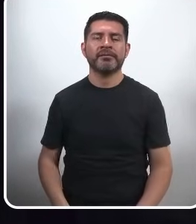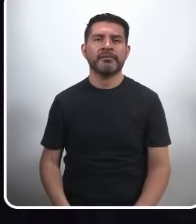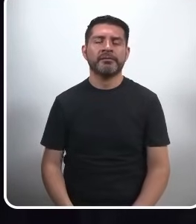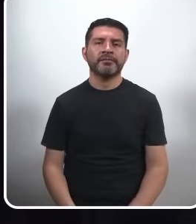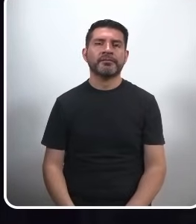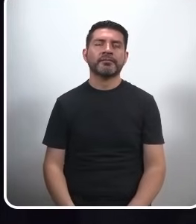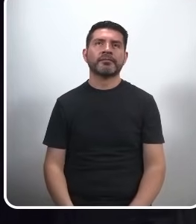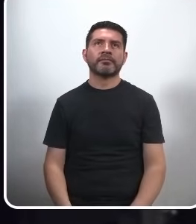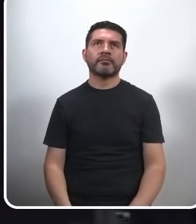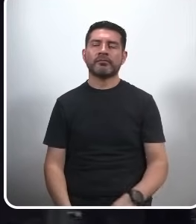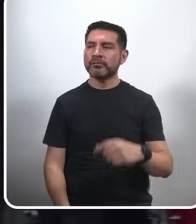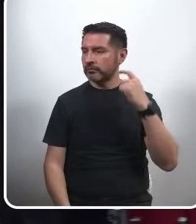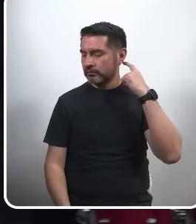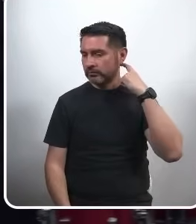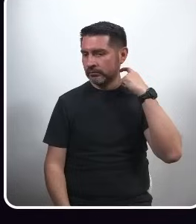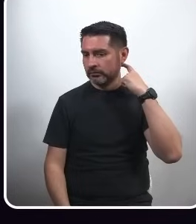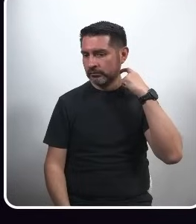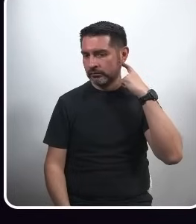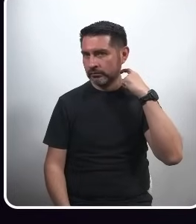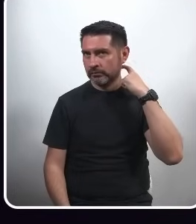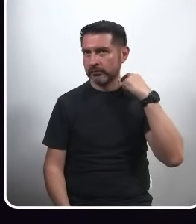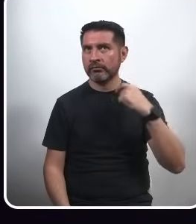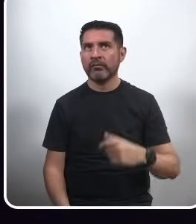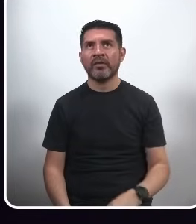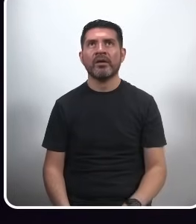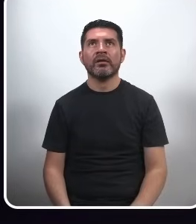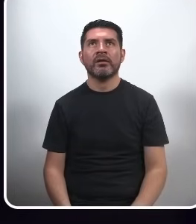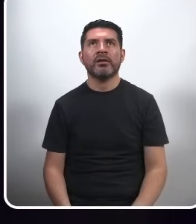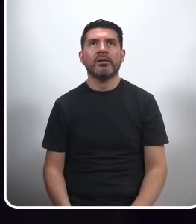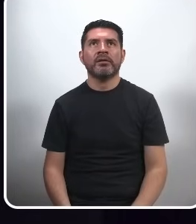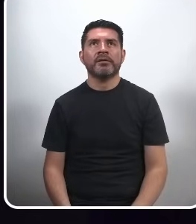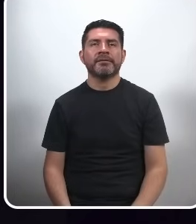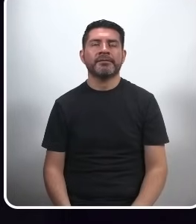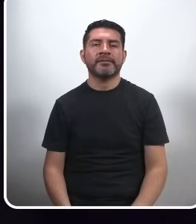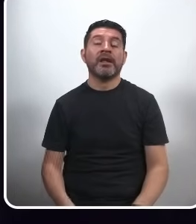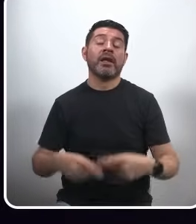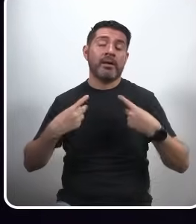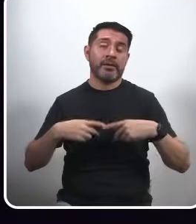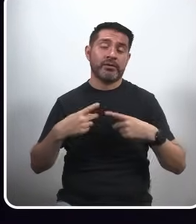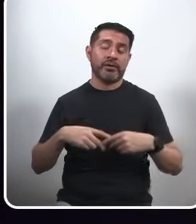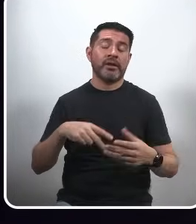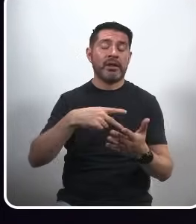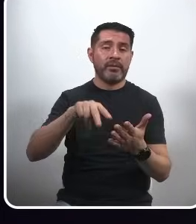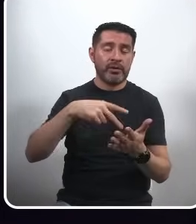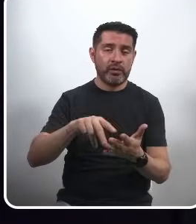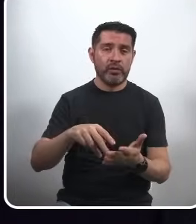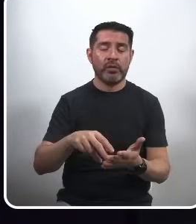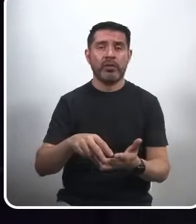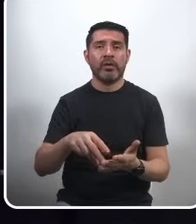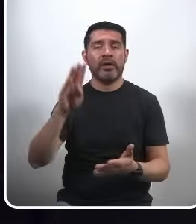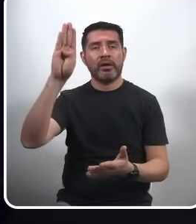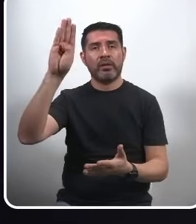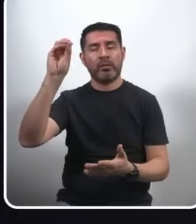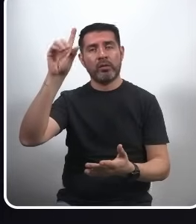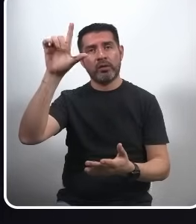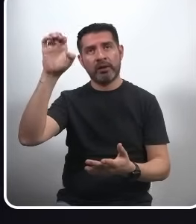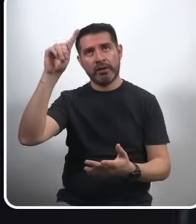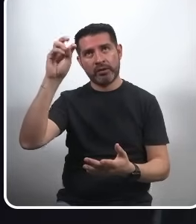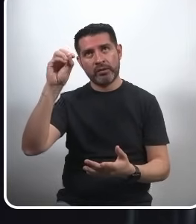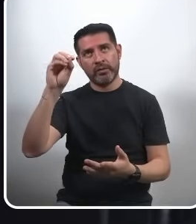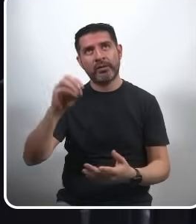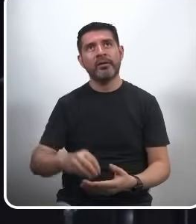50-50, quizá entras, ¿no? Entonces dice, bueno, entonces compramos el de lunes y lo pusieron en la lista de